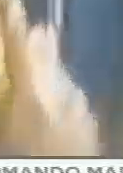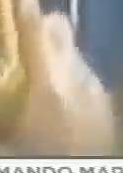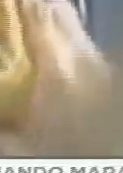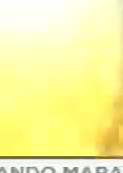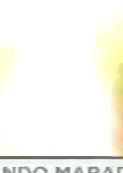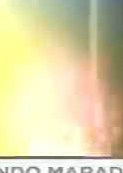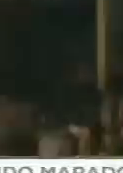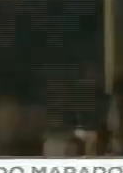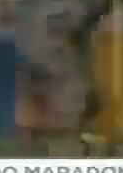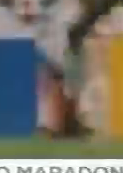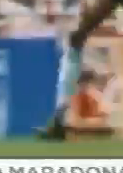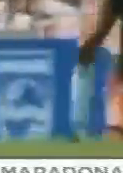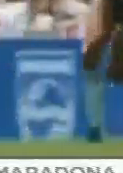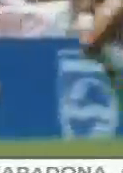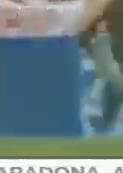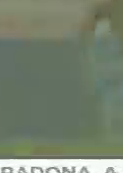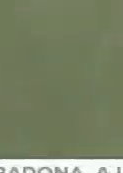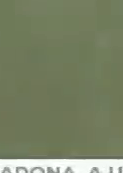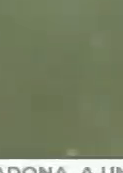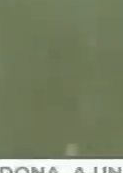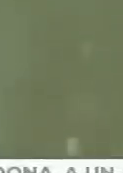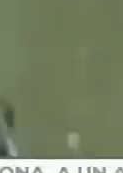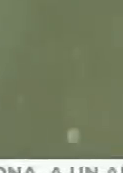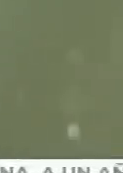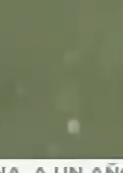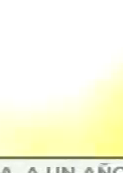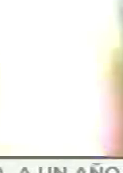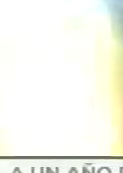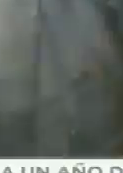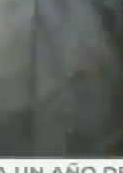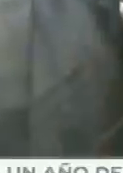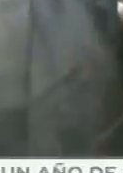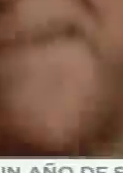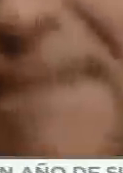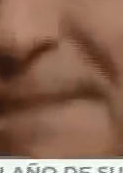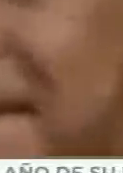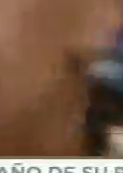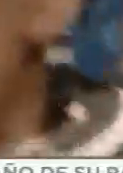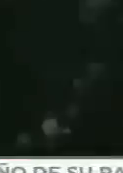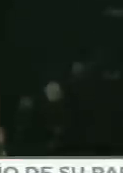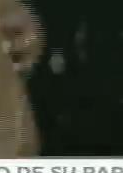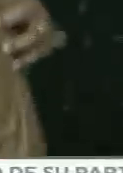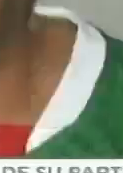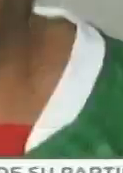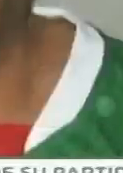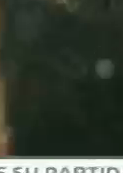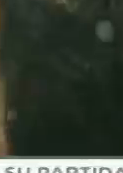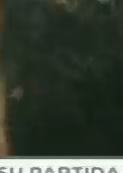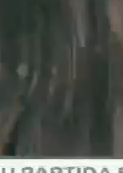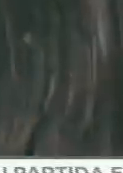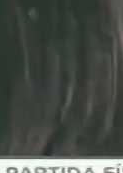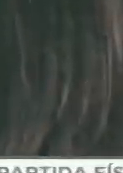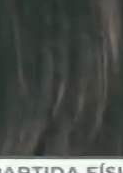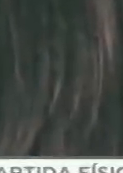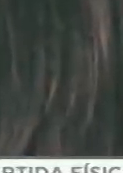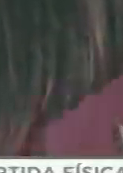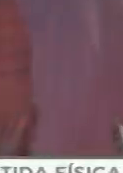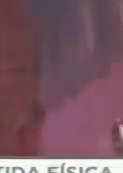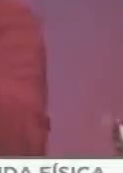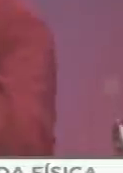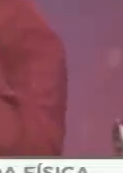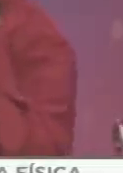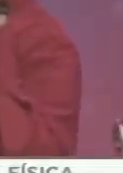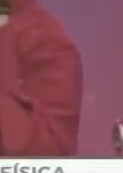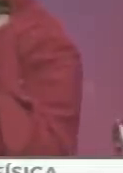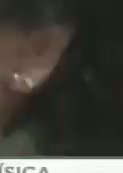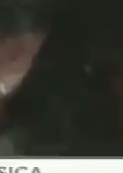su casa. Un legado para la historia del fútbol. Se ganó la admiración y el cariño de muchos amigos. Epa,